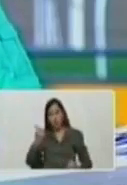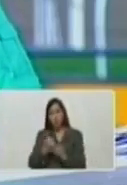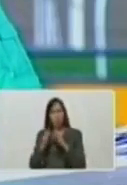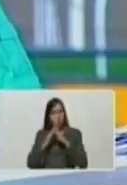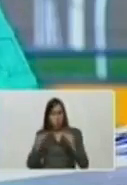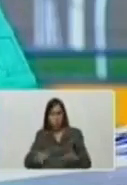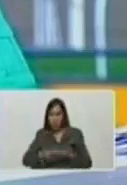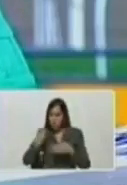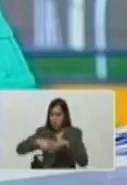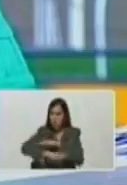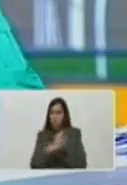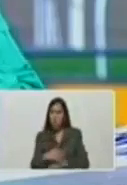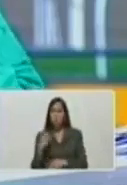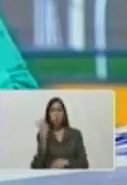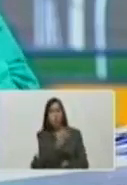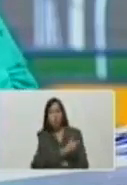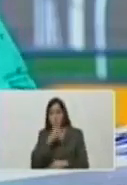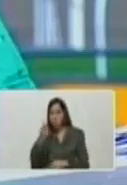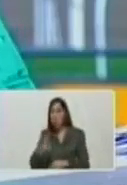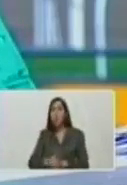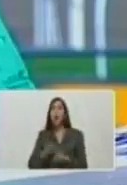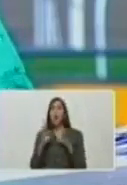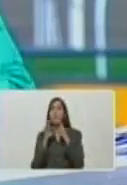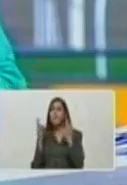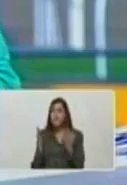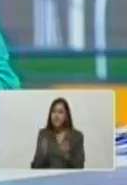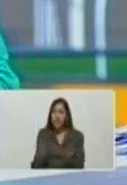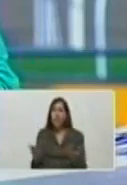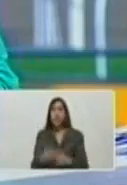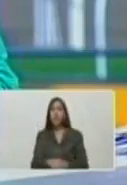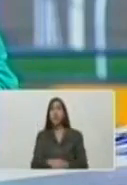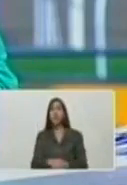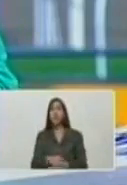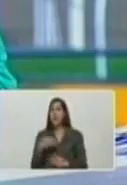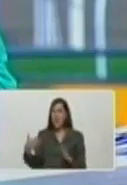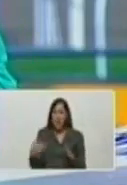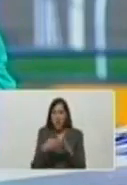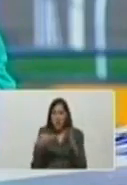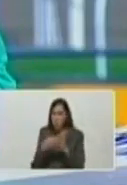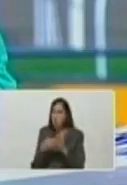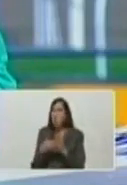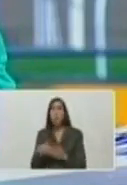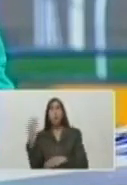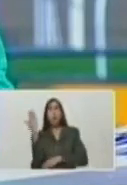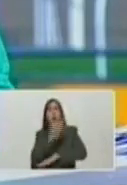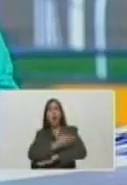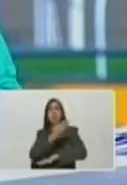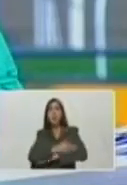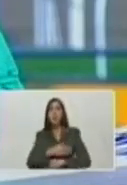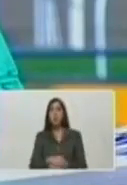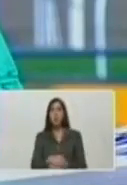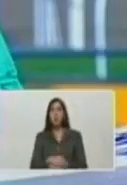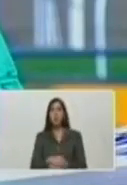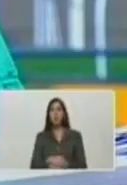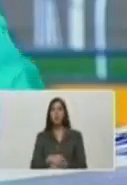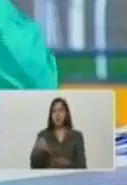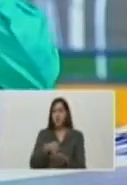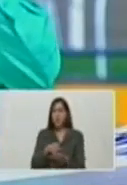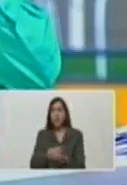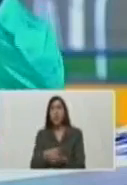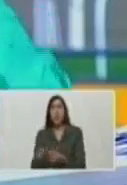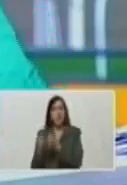ir a la búsqueda de esas familias que han sido golpeadas por las sanciones, víctimas de la guerra